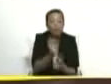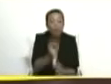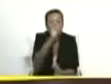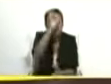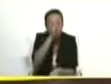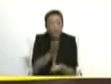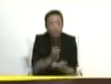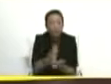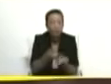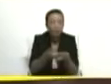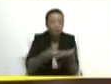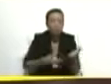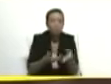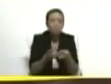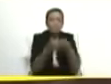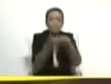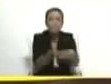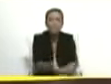dejarle